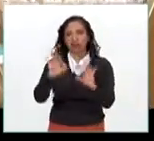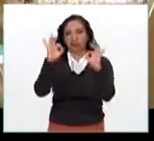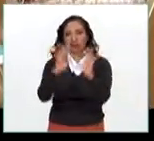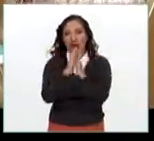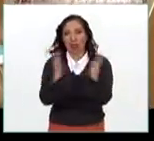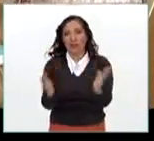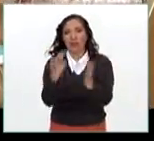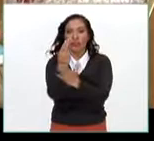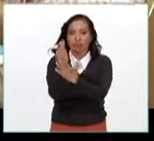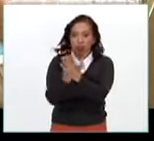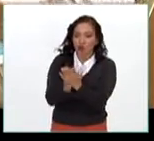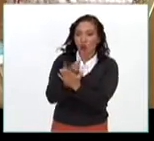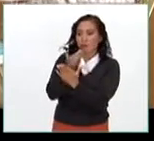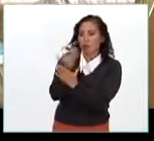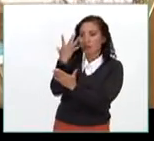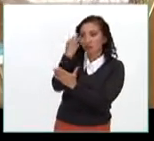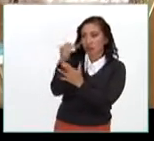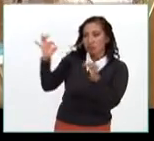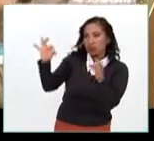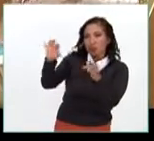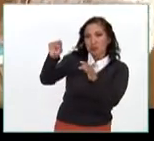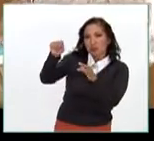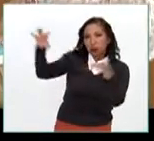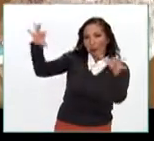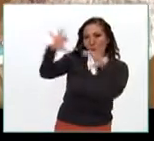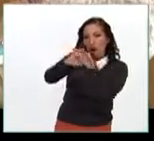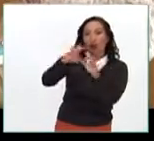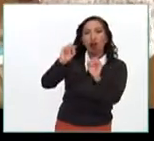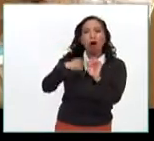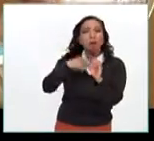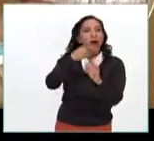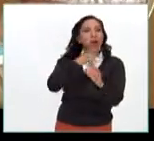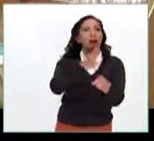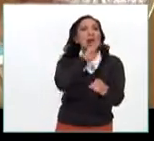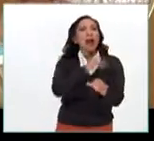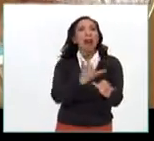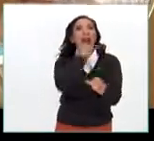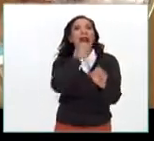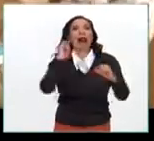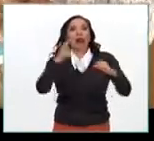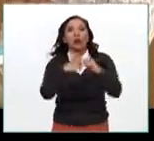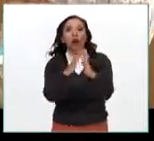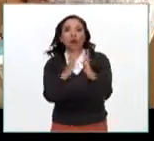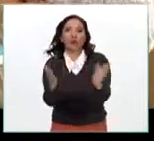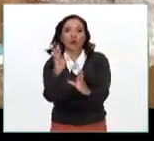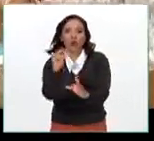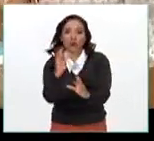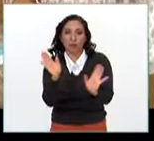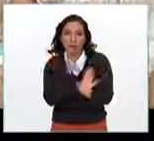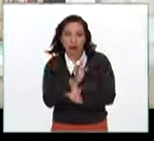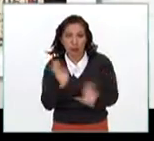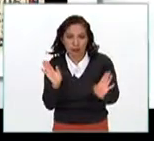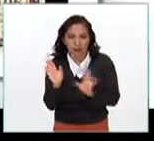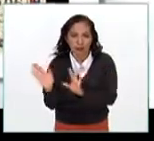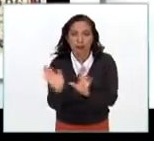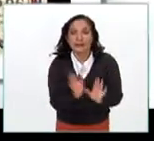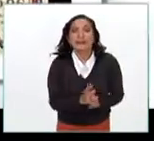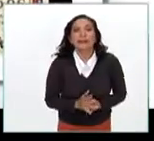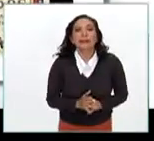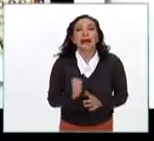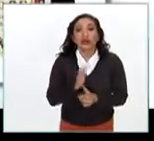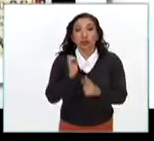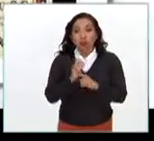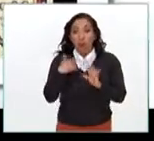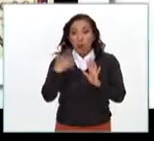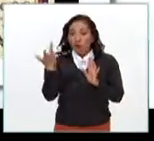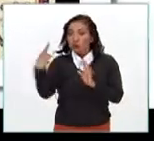Y que las ilustraciones correspondan y no que vaya uno a meter una patota por ahí, ¿no? Sí. Que también pasa. Así es. Entonces, ¿tienen